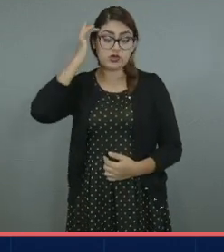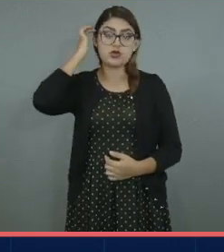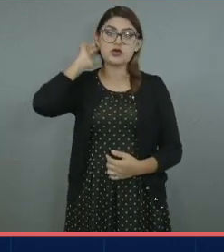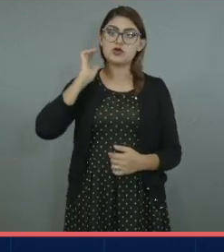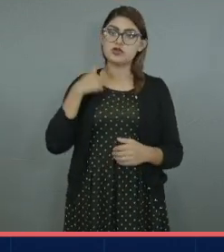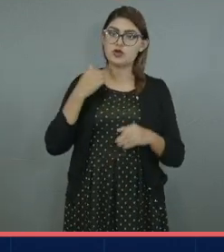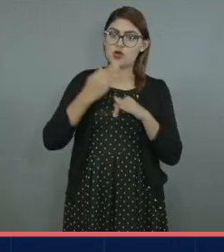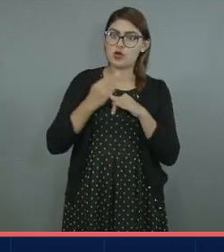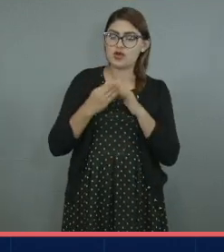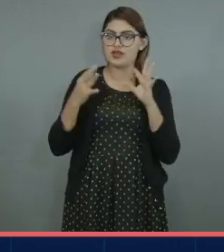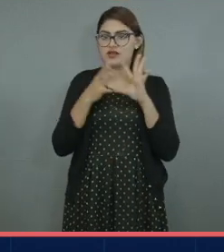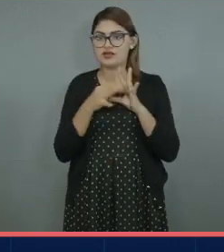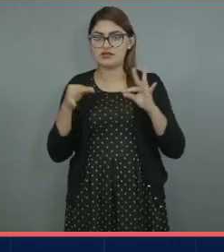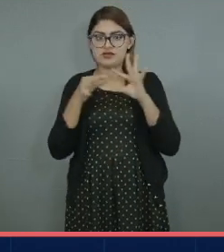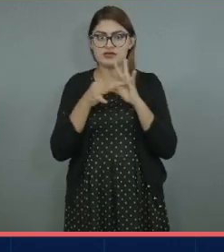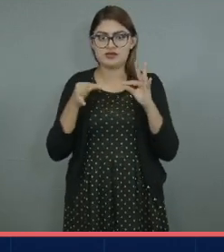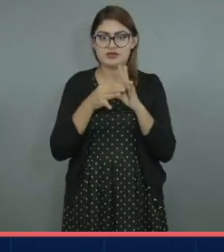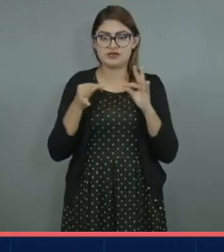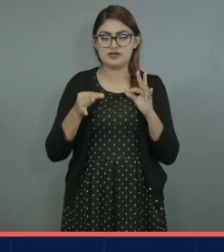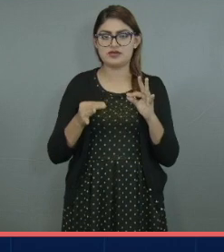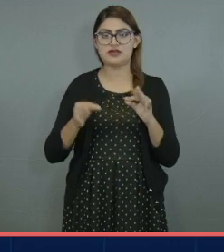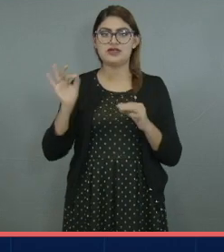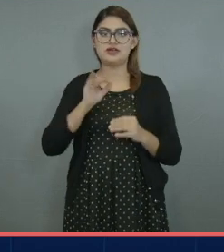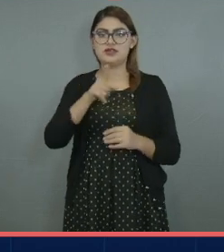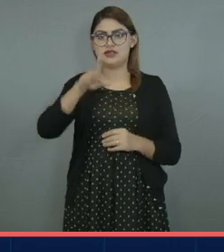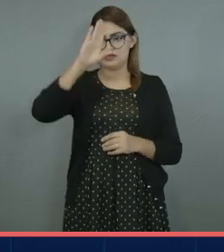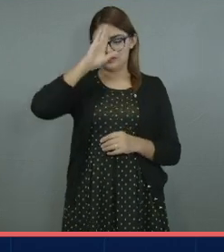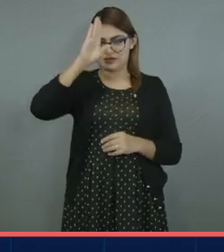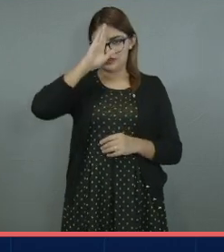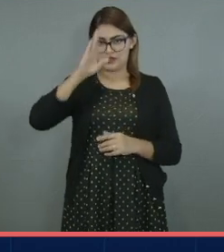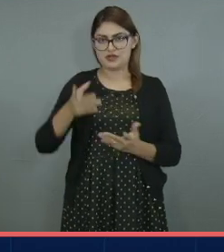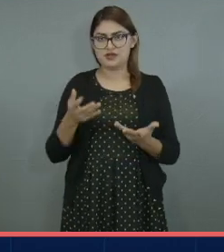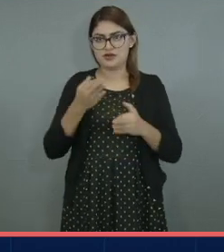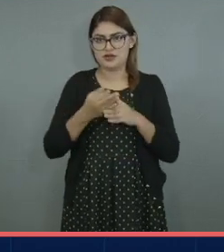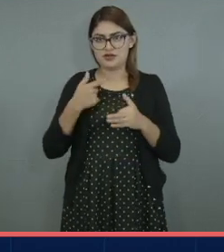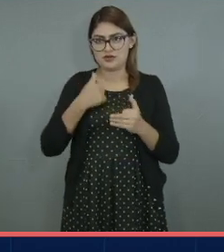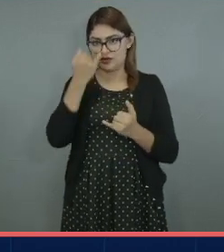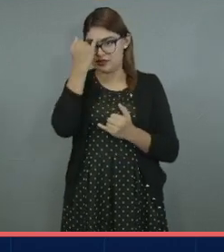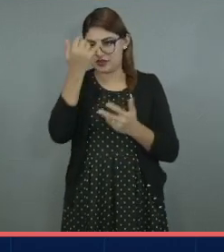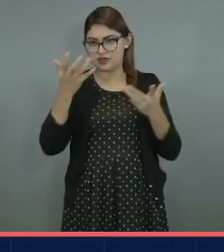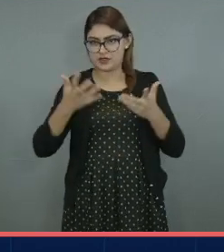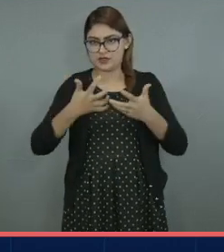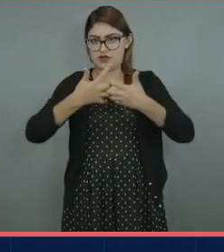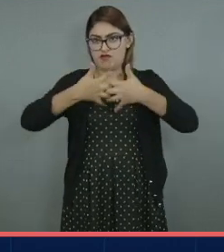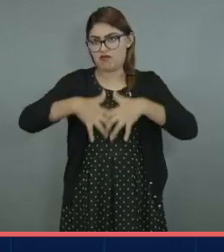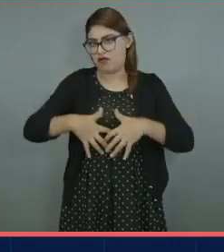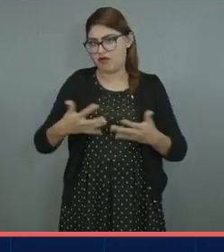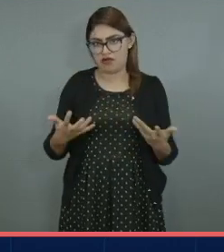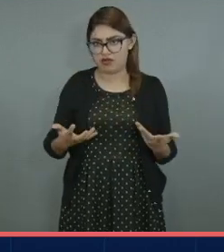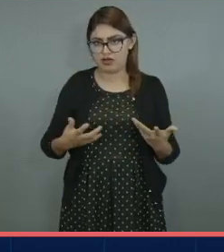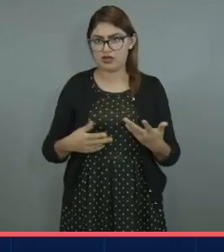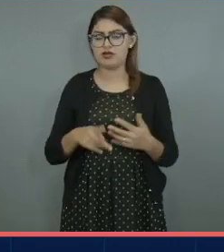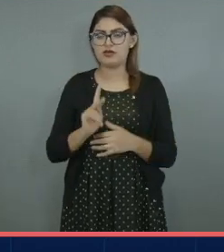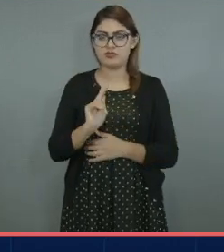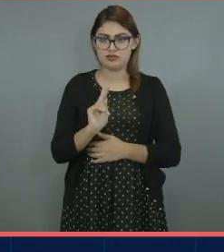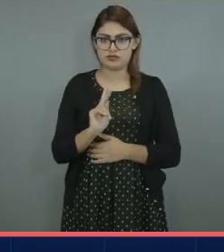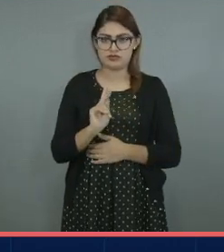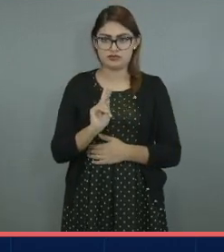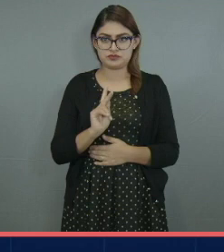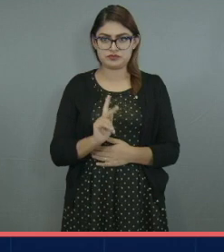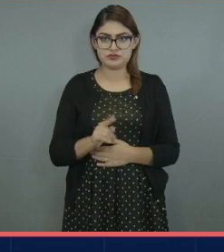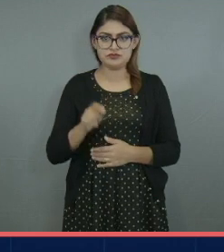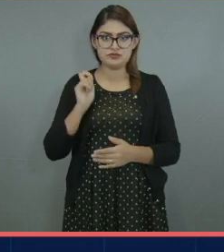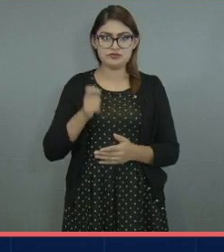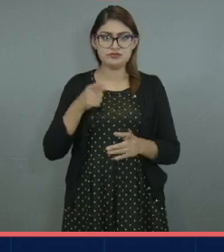diciendo, pues no puede funcionar si no tenemos dinero, ¿no? Y que esta pirámide, pues es,